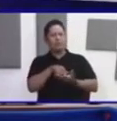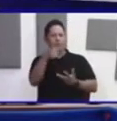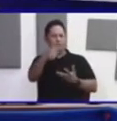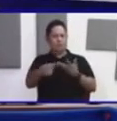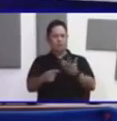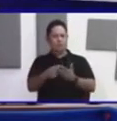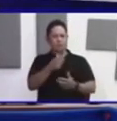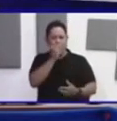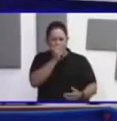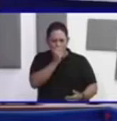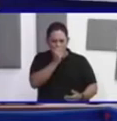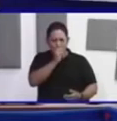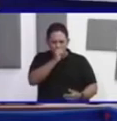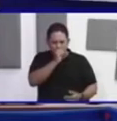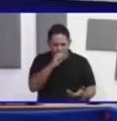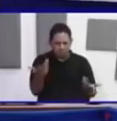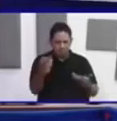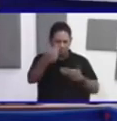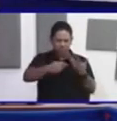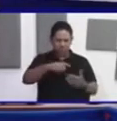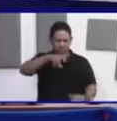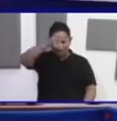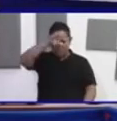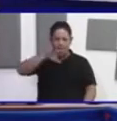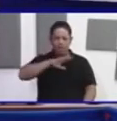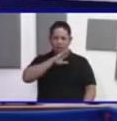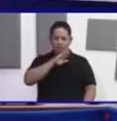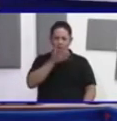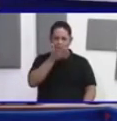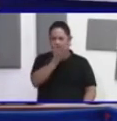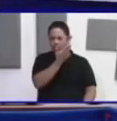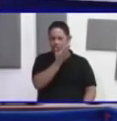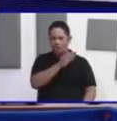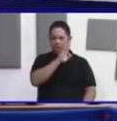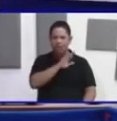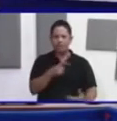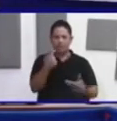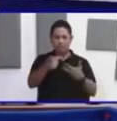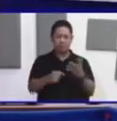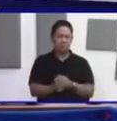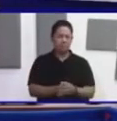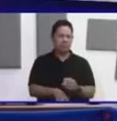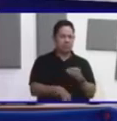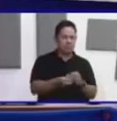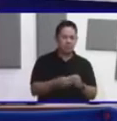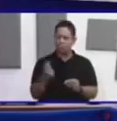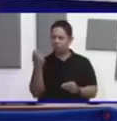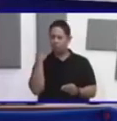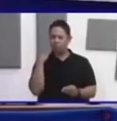en el área de aislamiento que se tiene y que han requerido de respirador. Tuvimos un caso hace poco